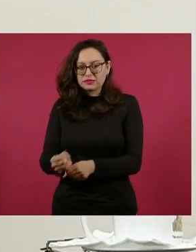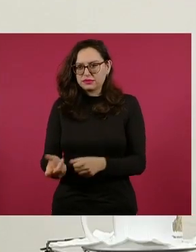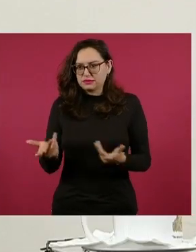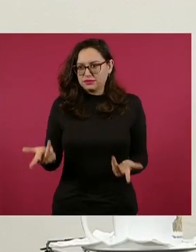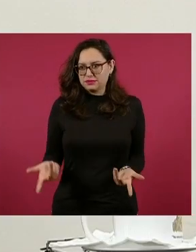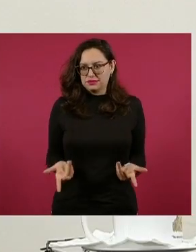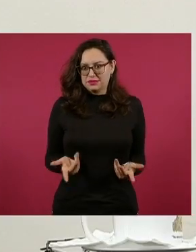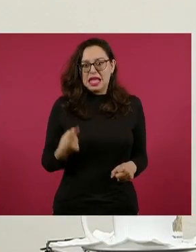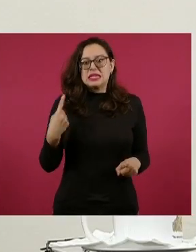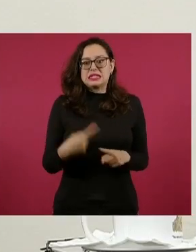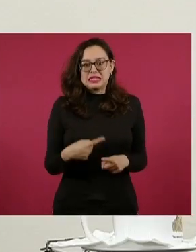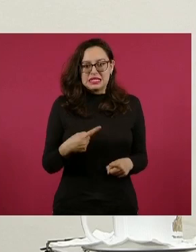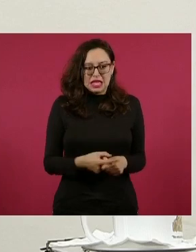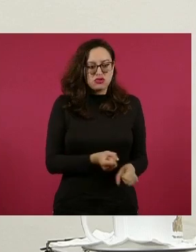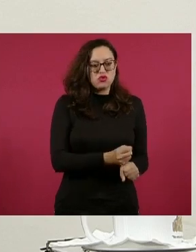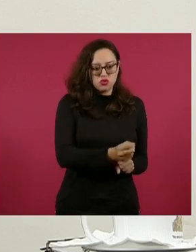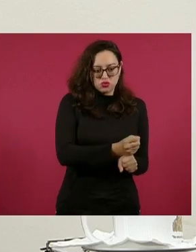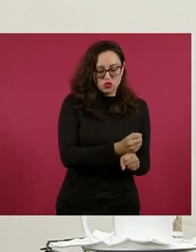quiénes torturaron, a quiénes no,